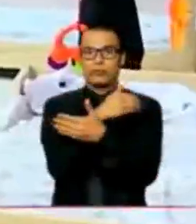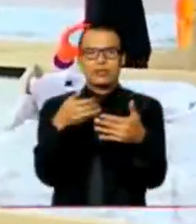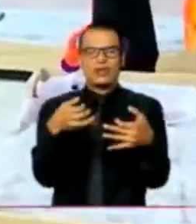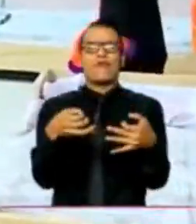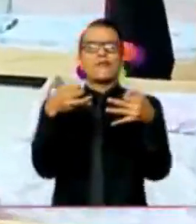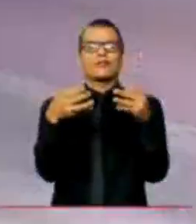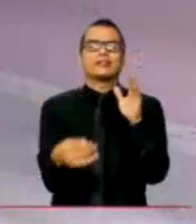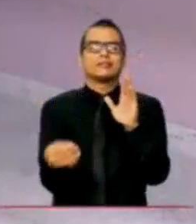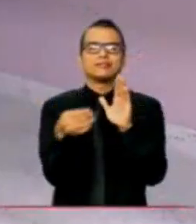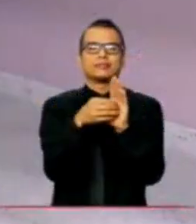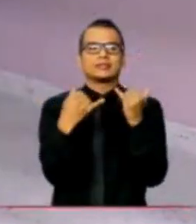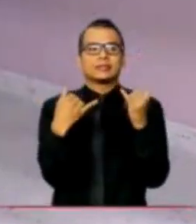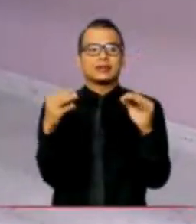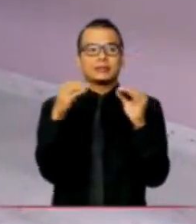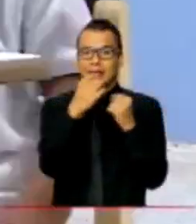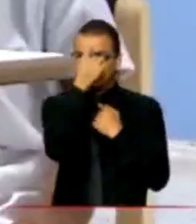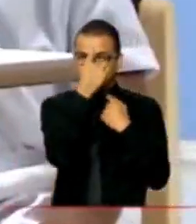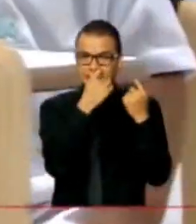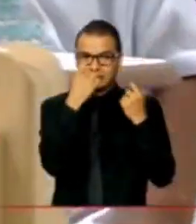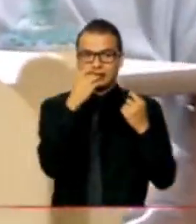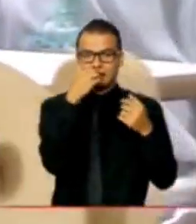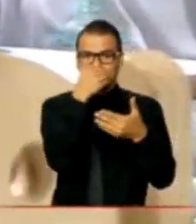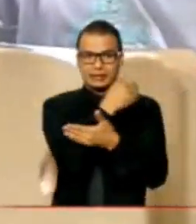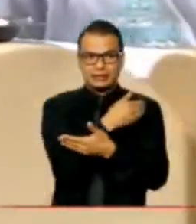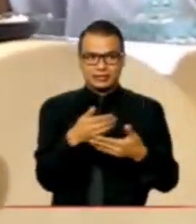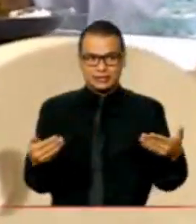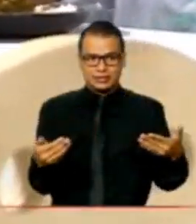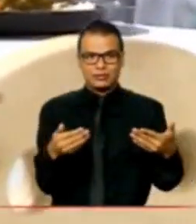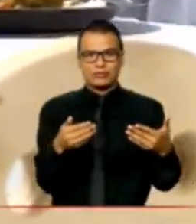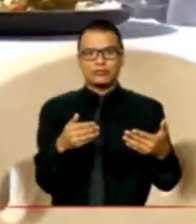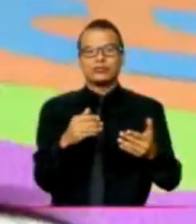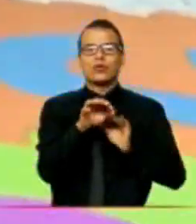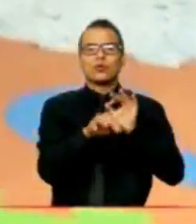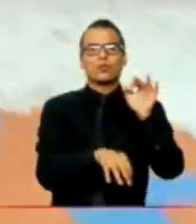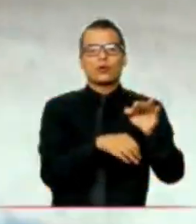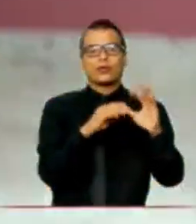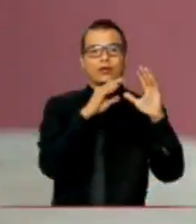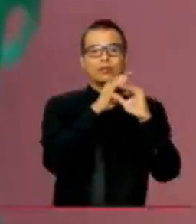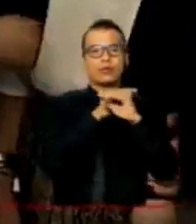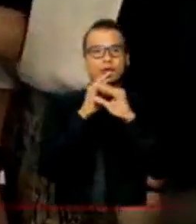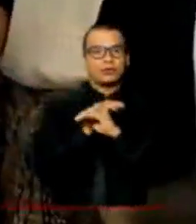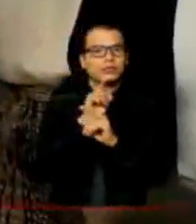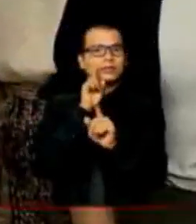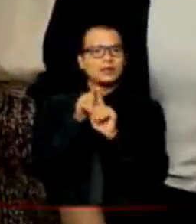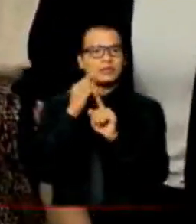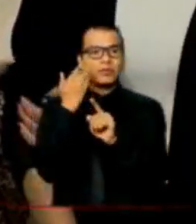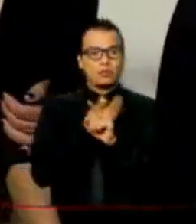implementación de Arrullo, una guardería para hijos de madres con jornadas laborales nocturnas.